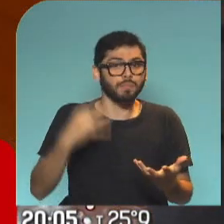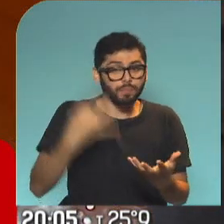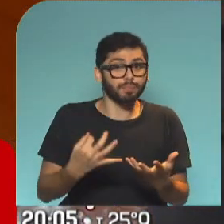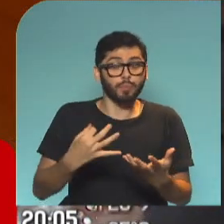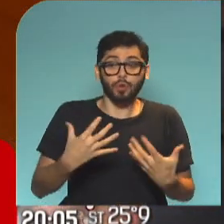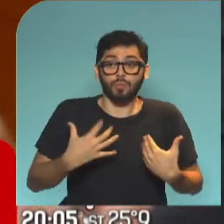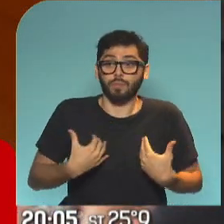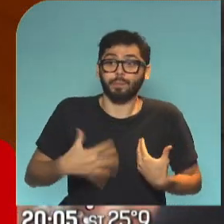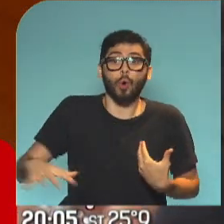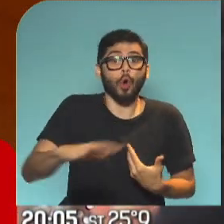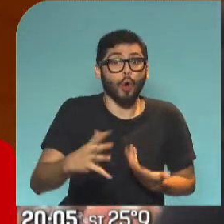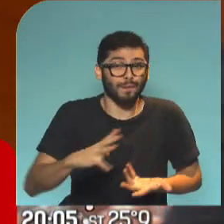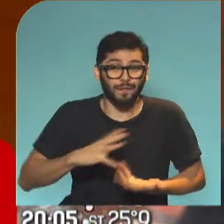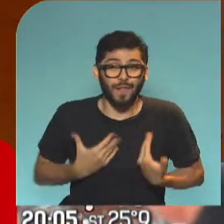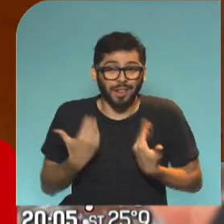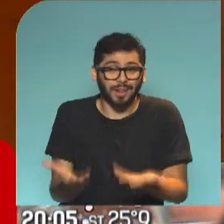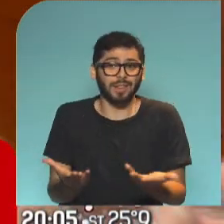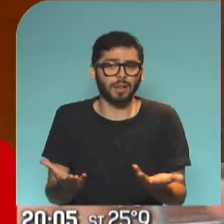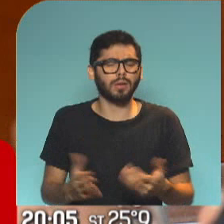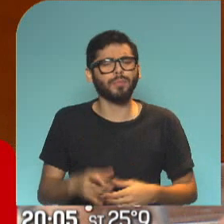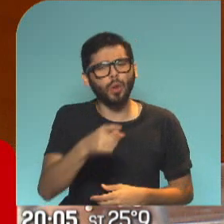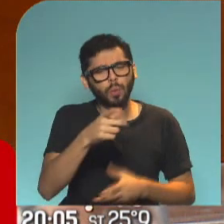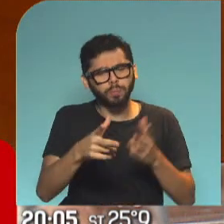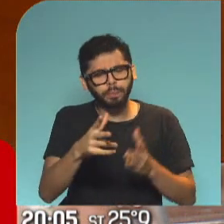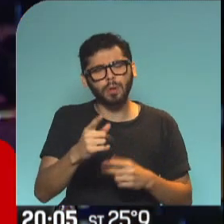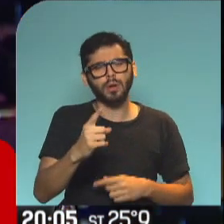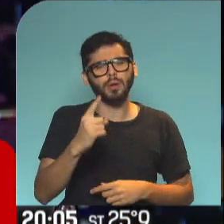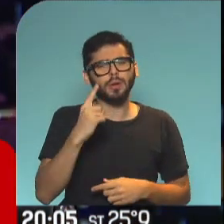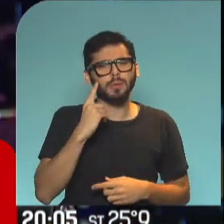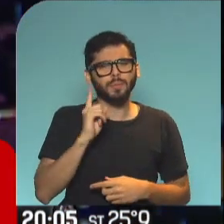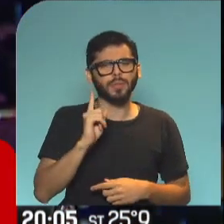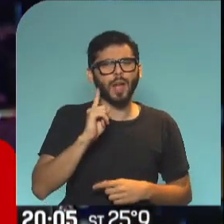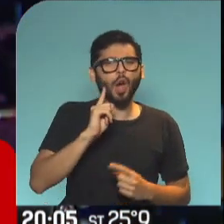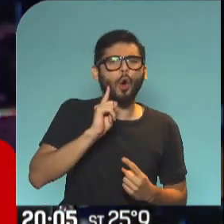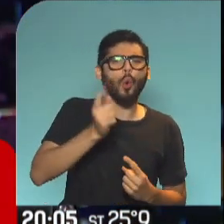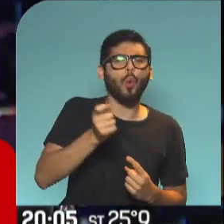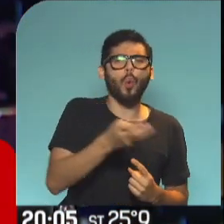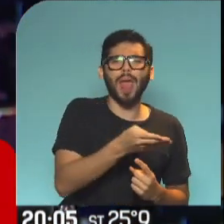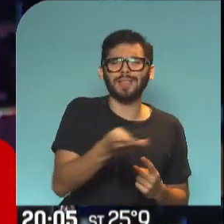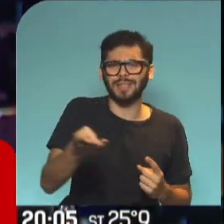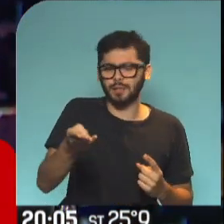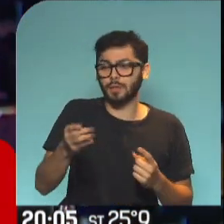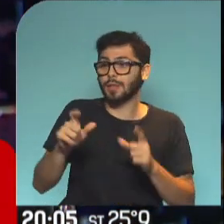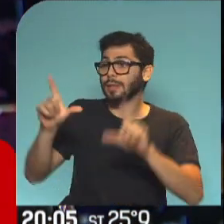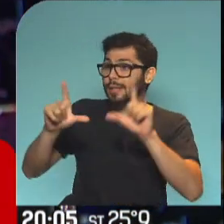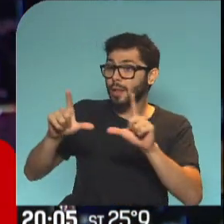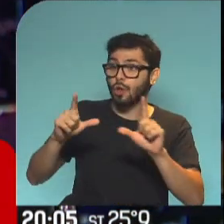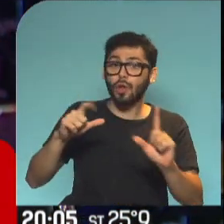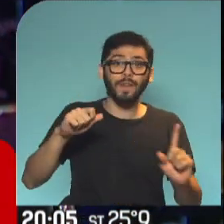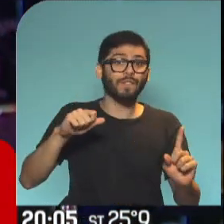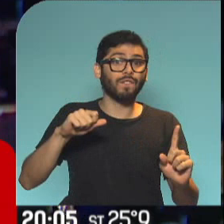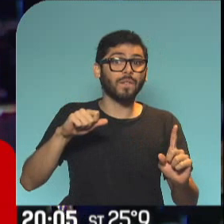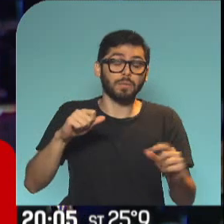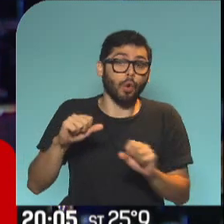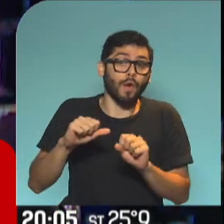con la sociedad en esta evaluación que usted hace si hay jueces que se dejan influir por los medios ese señor no